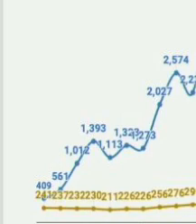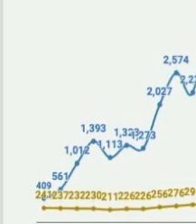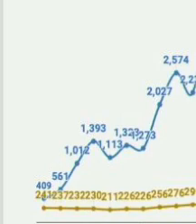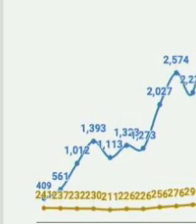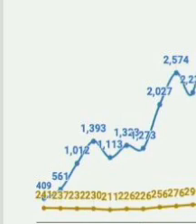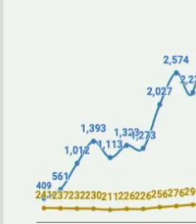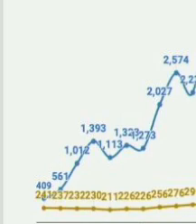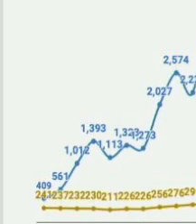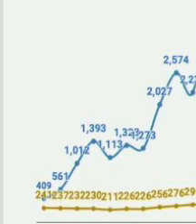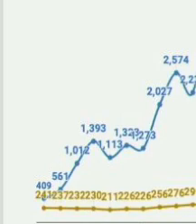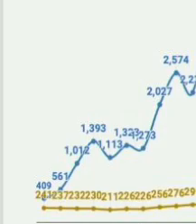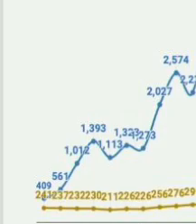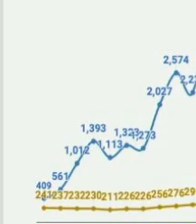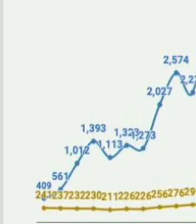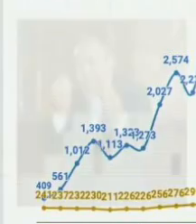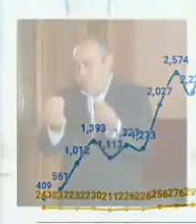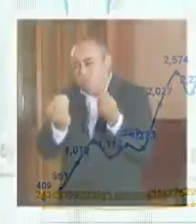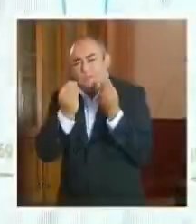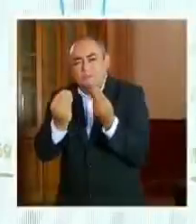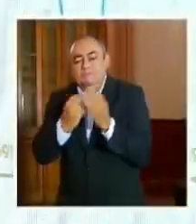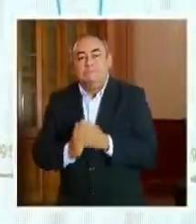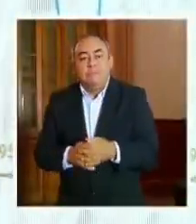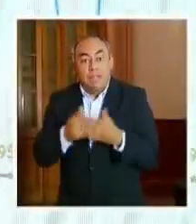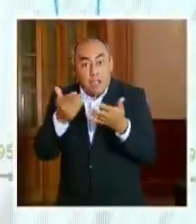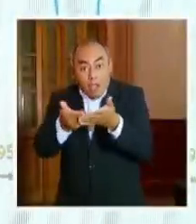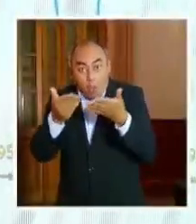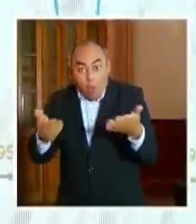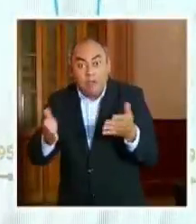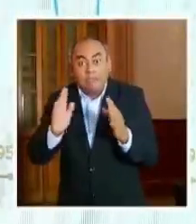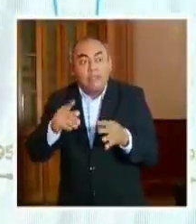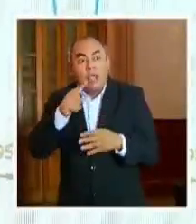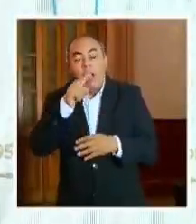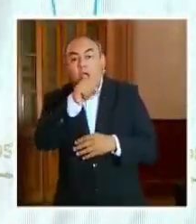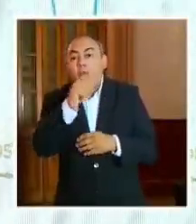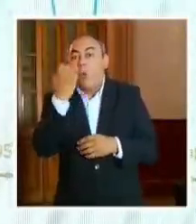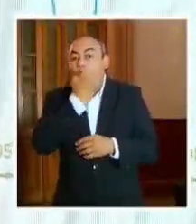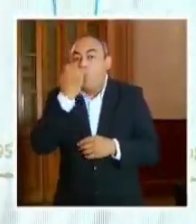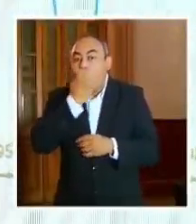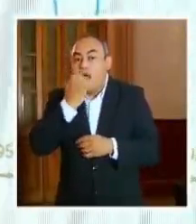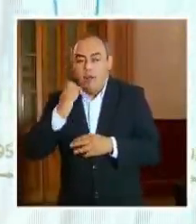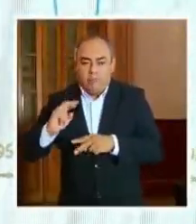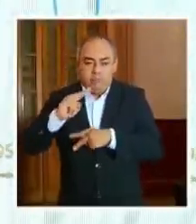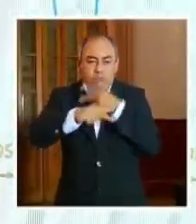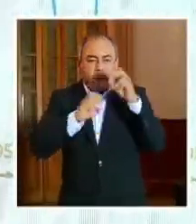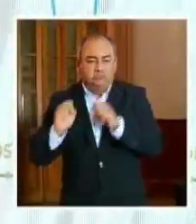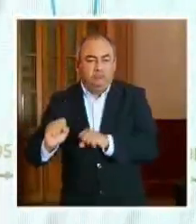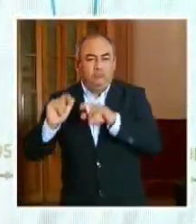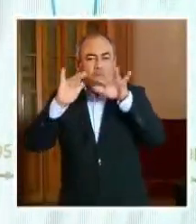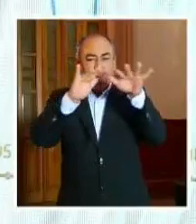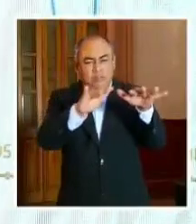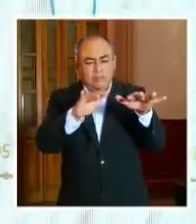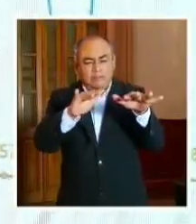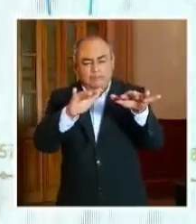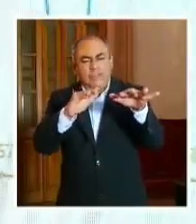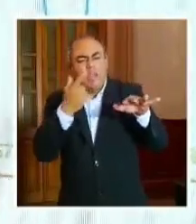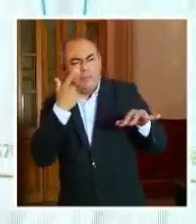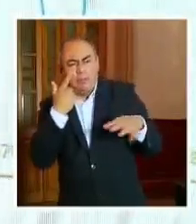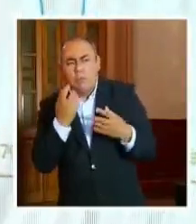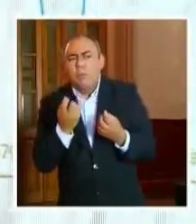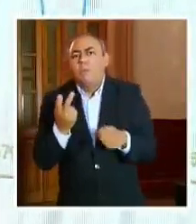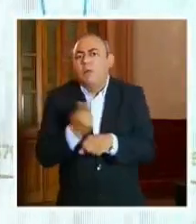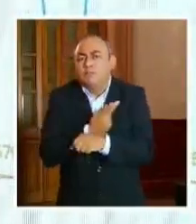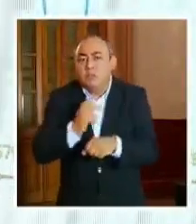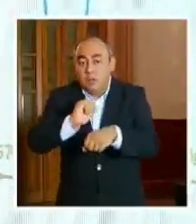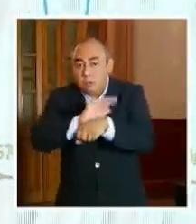pues como el impacto del regreso a clases que se podía ver entre 1 y 2 semanas después, pues